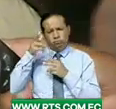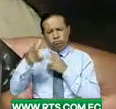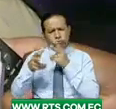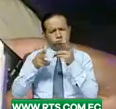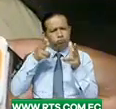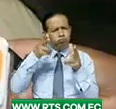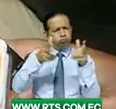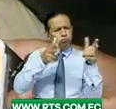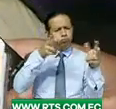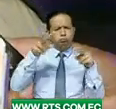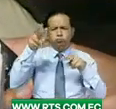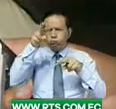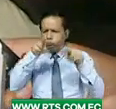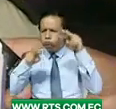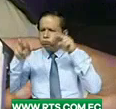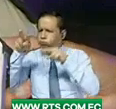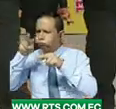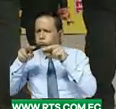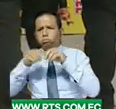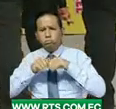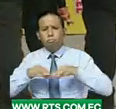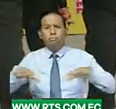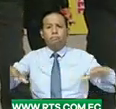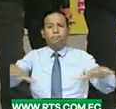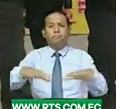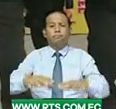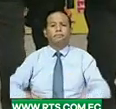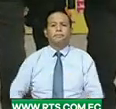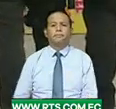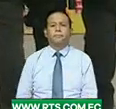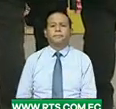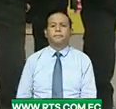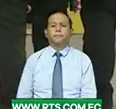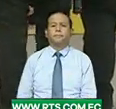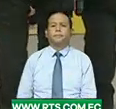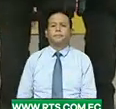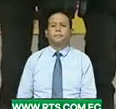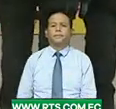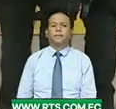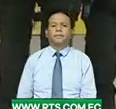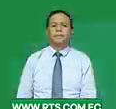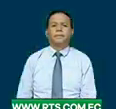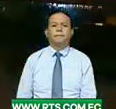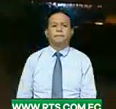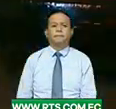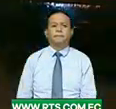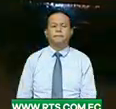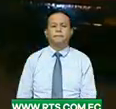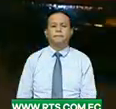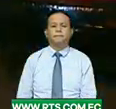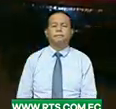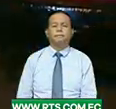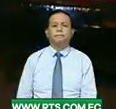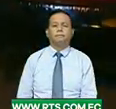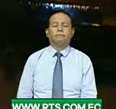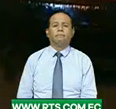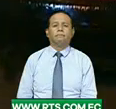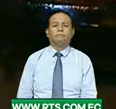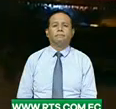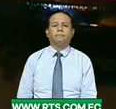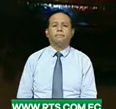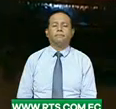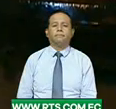en los diferentes circuitos del distrito. Informó Adriana Peralta.